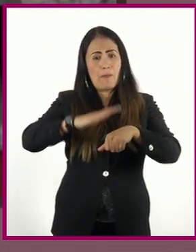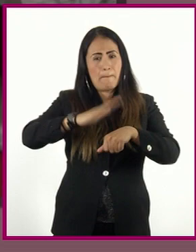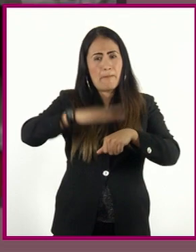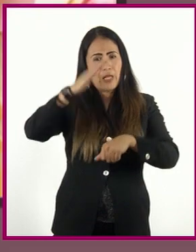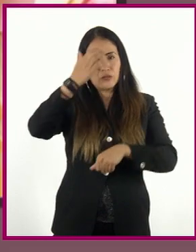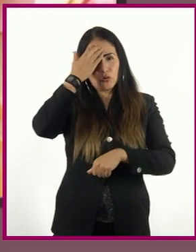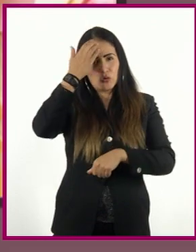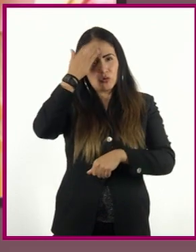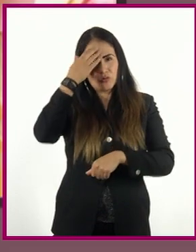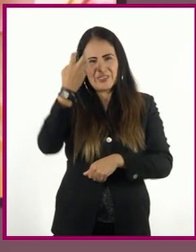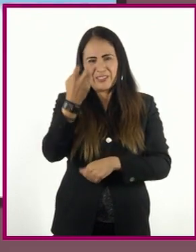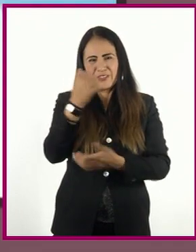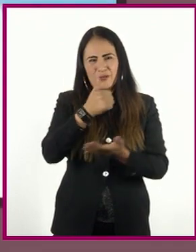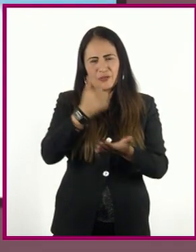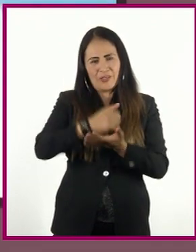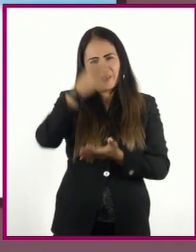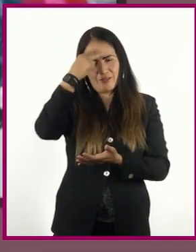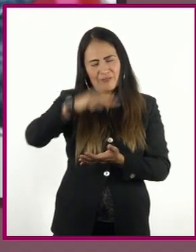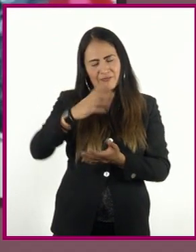Ciudad de México.